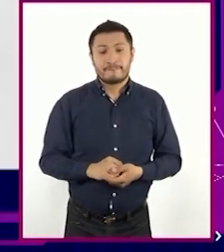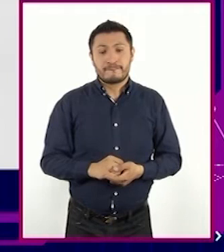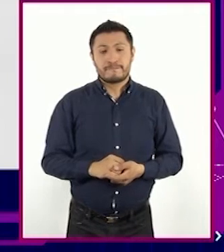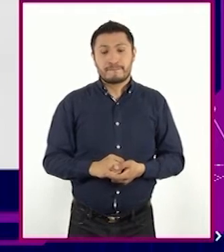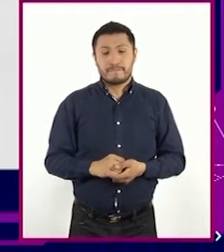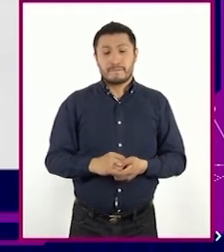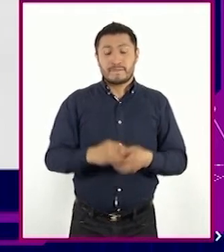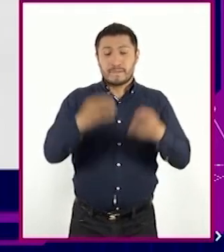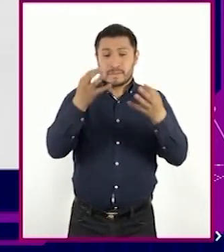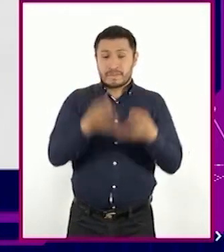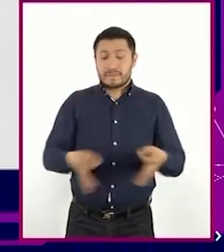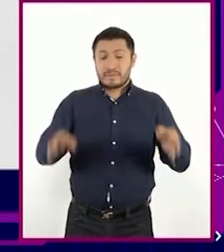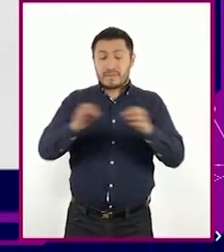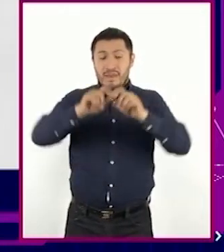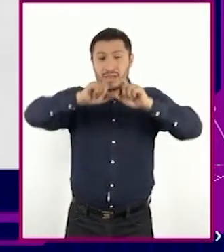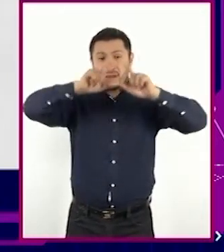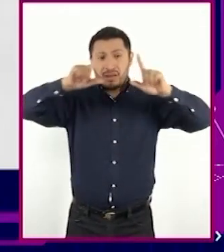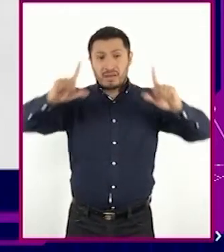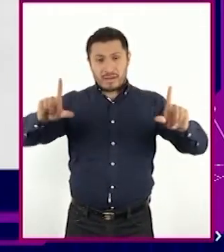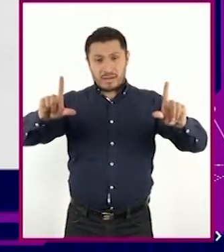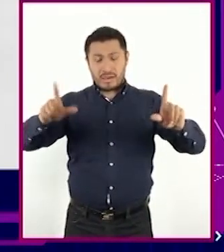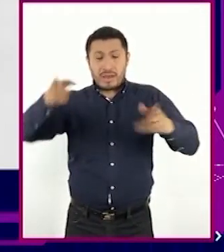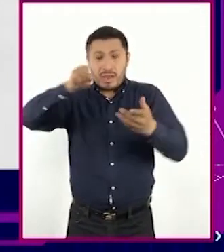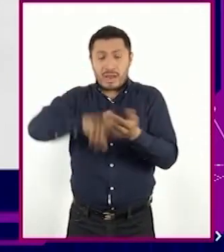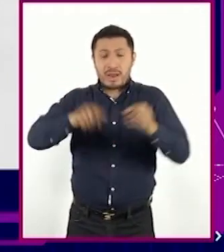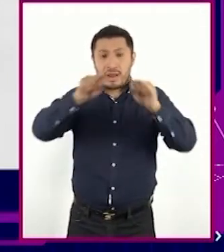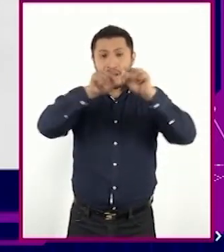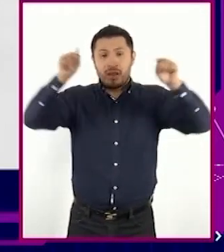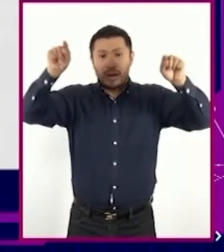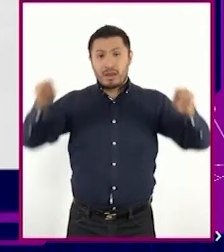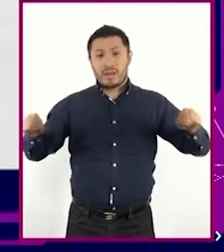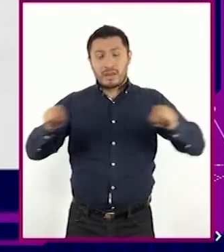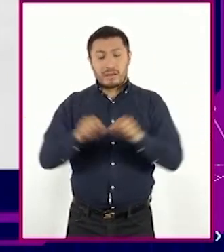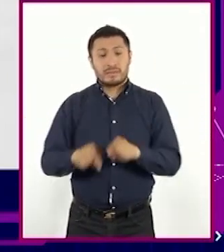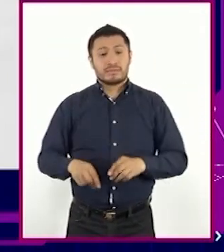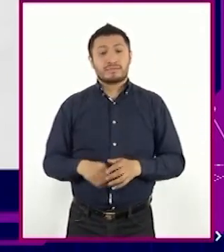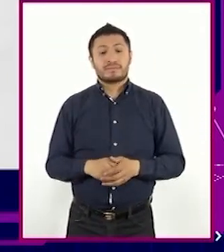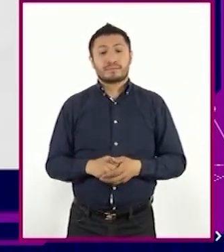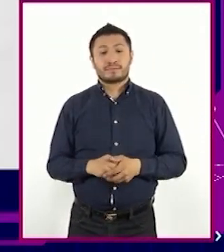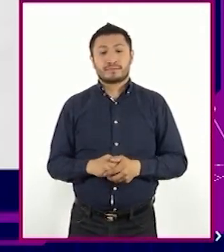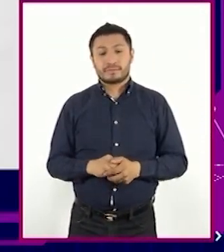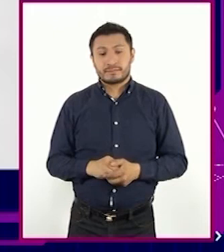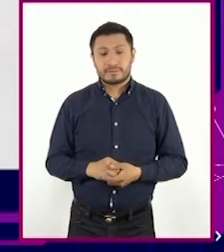Estos datos se señalan en la gráfica agrupándolos dentro de una caja.